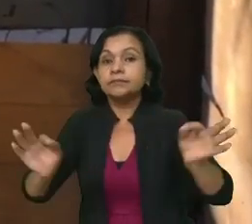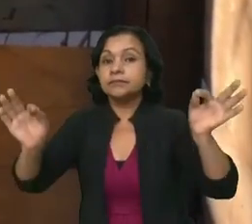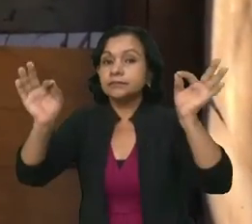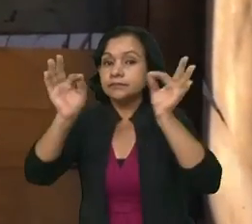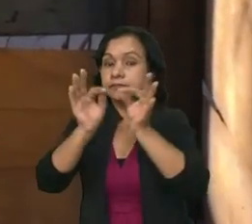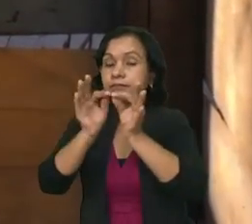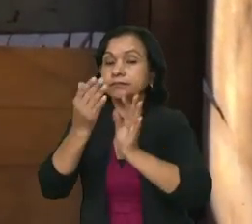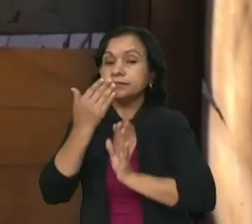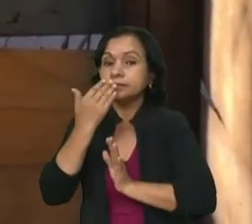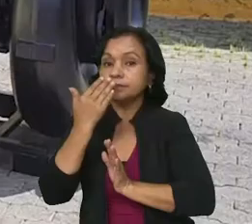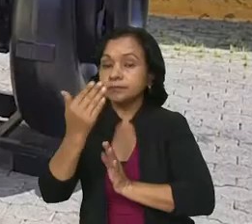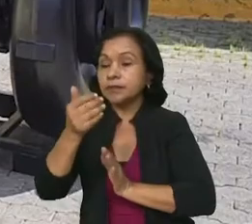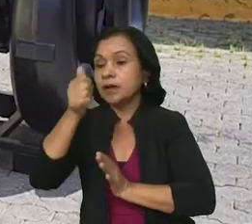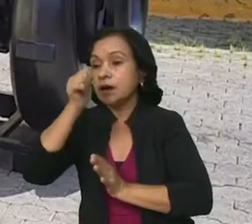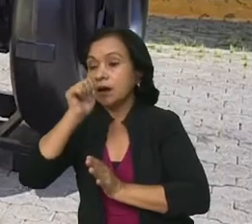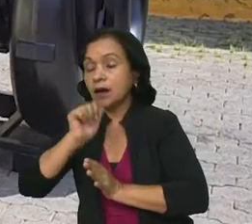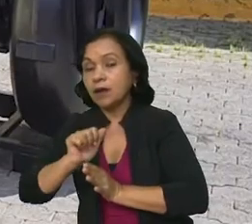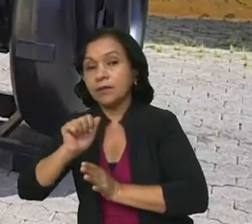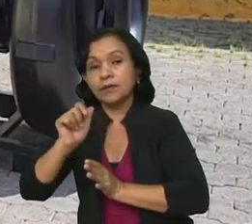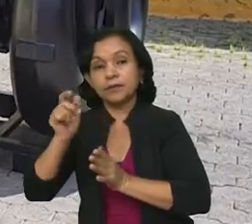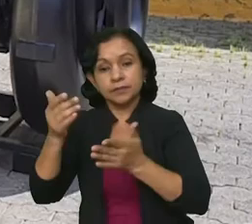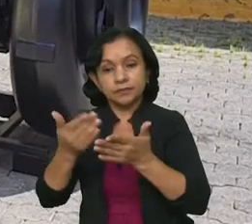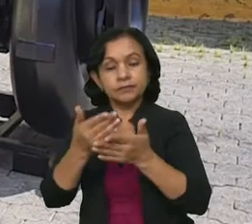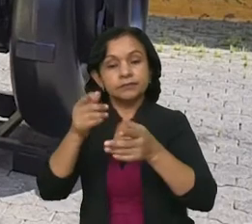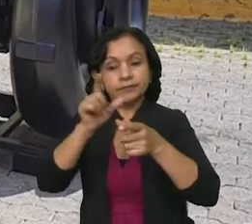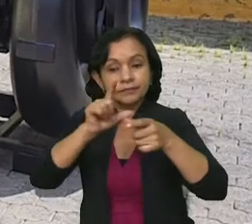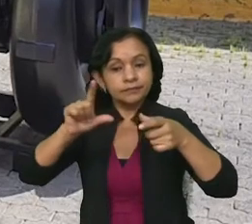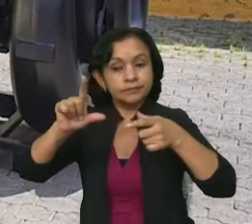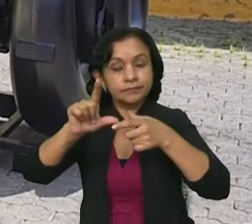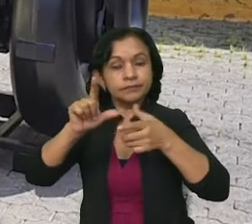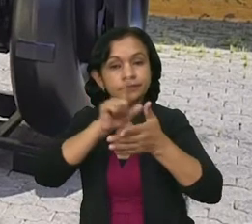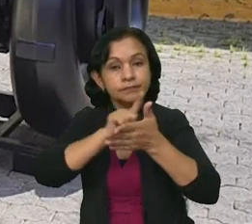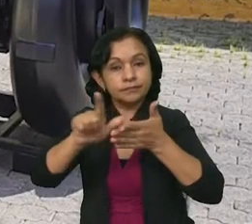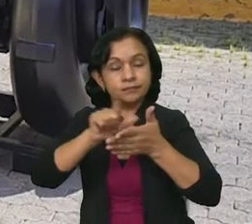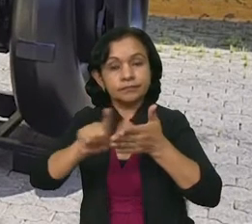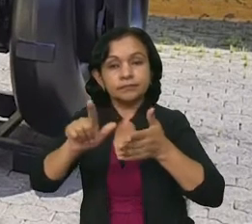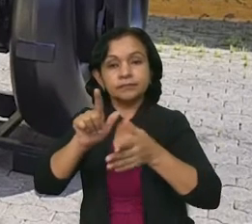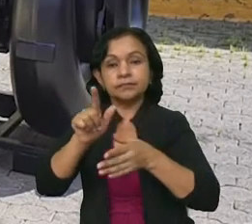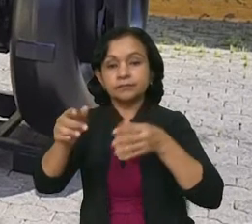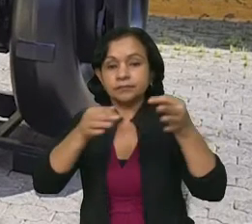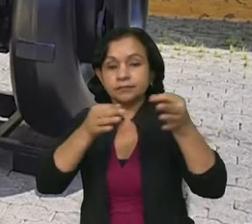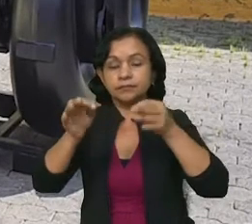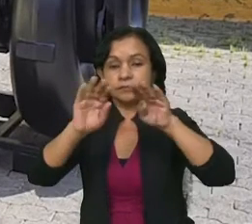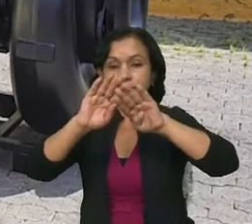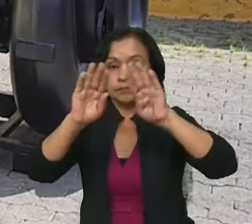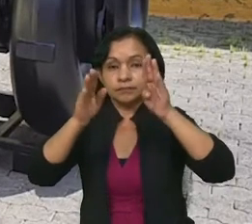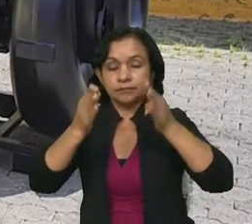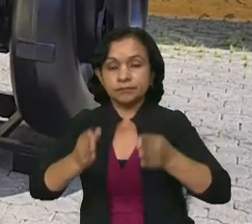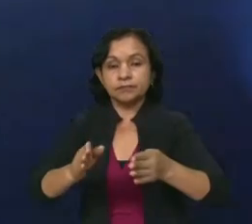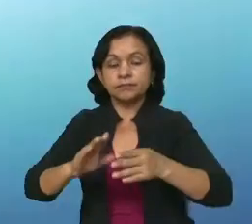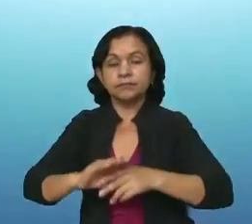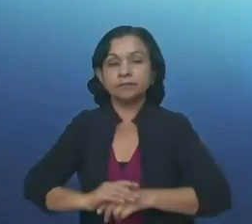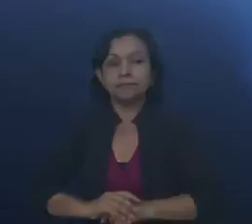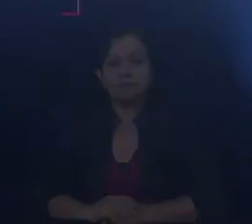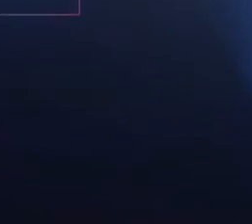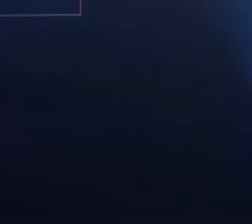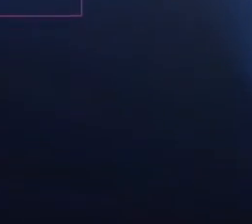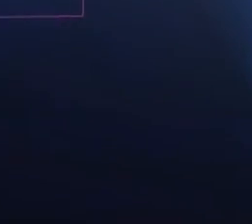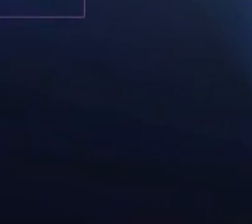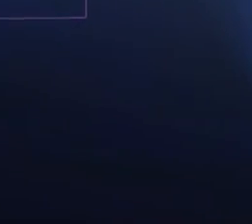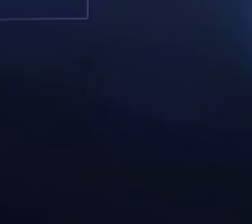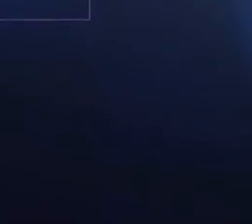la calidad del agua y la recuperación de nuestro lago Solotlán. Para el canal parlamentario, informó Vanessa Paz.